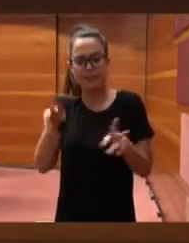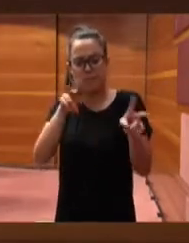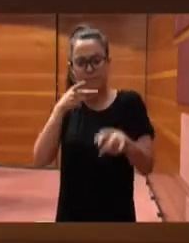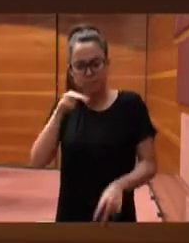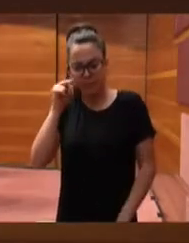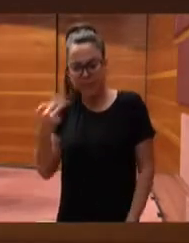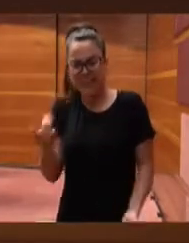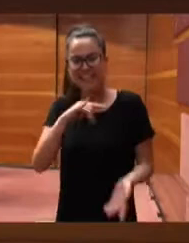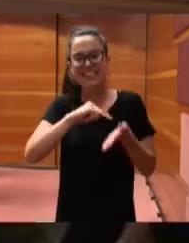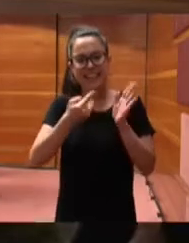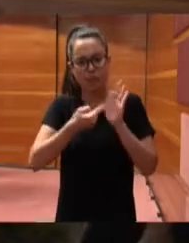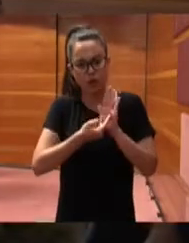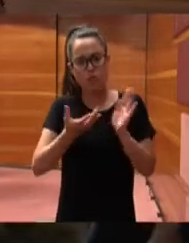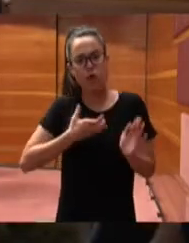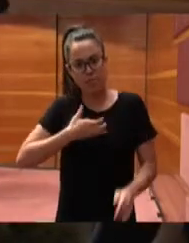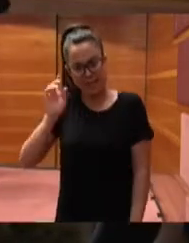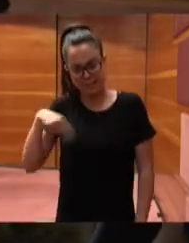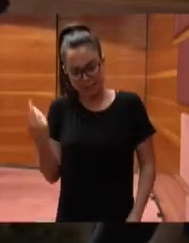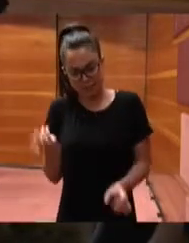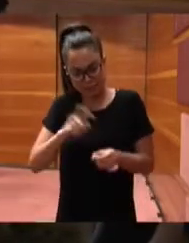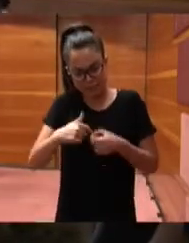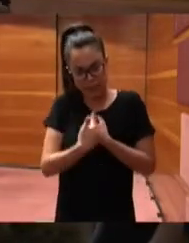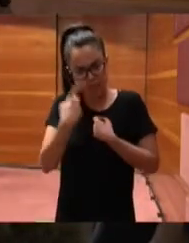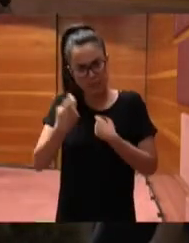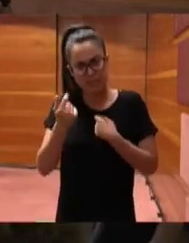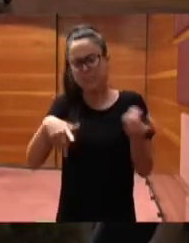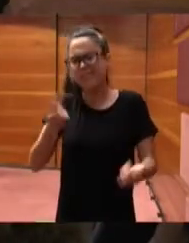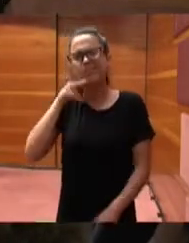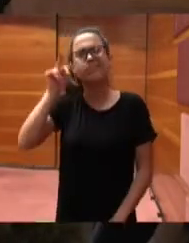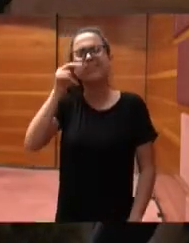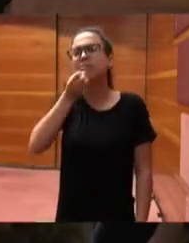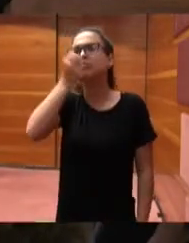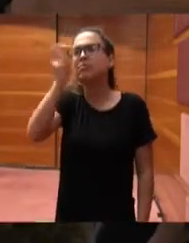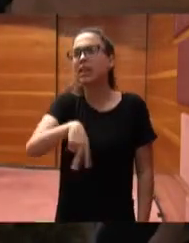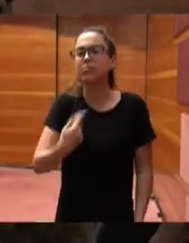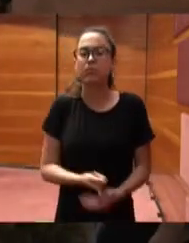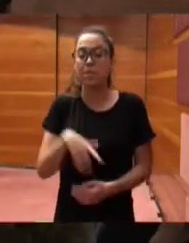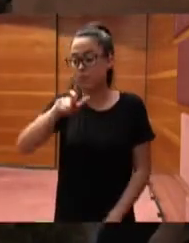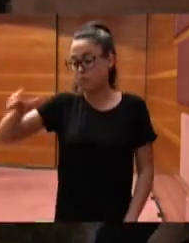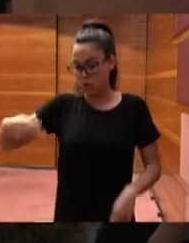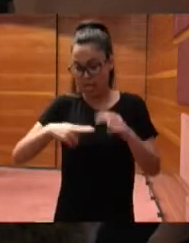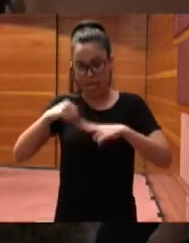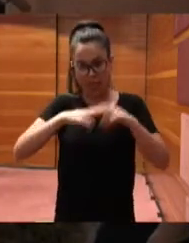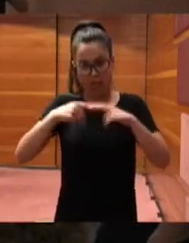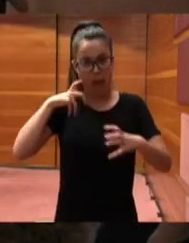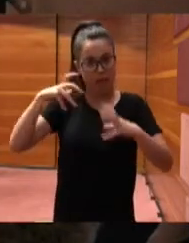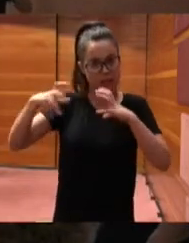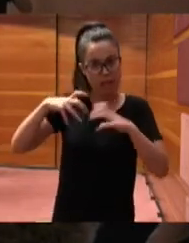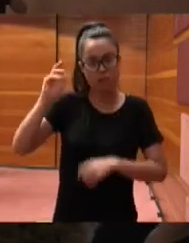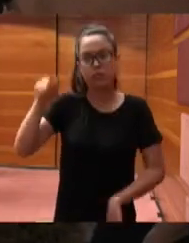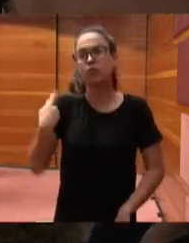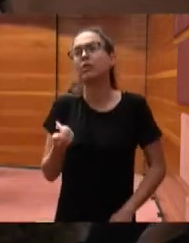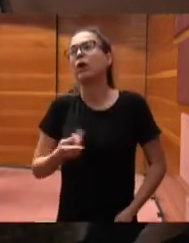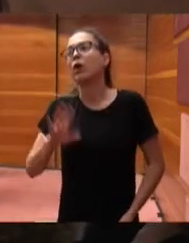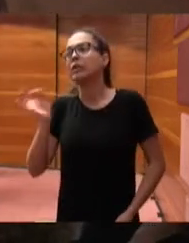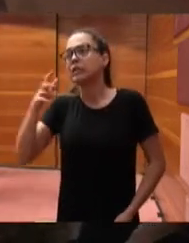Técnicos municipales tienen que estar ahí en ese proceso, ¿no? Vale. ¿Quién sabe? Pues sabe el que construye edificios, sabe el experto en